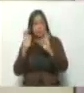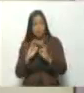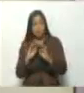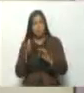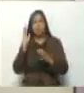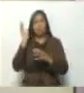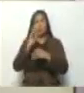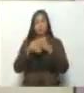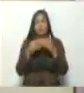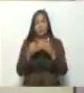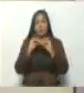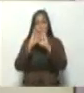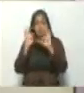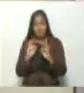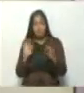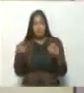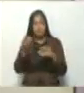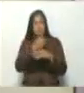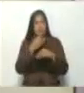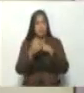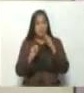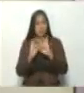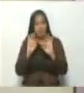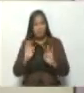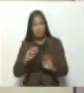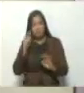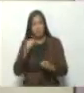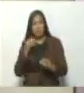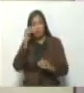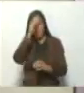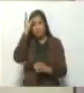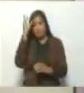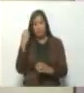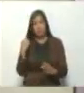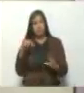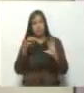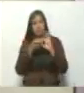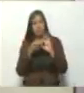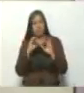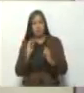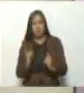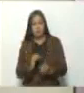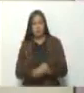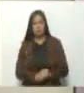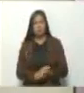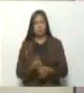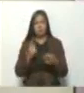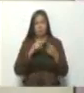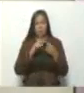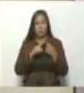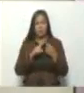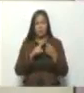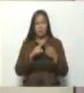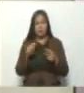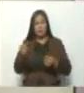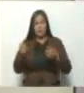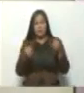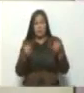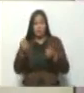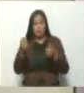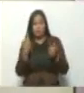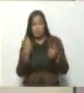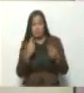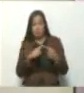Congreso de las Mesas Técnicas de Reciclaje y Aseo era la capacidad de unidades, un primer elemento. Segundo